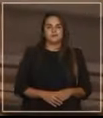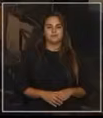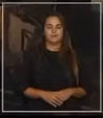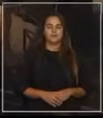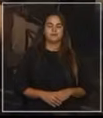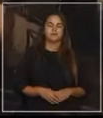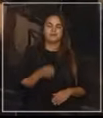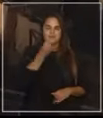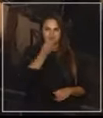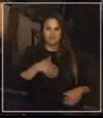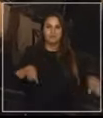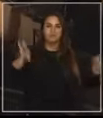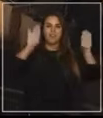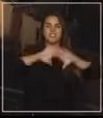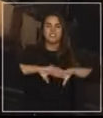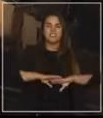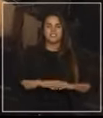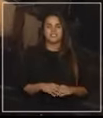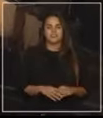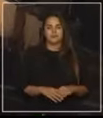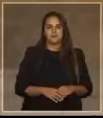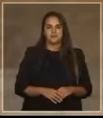Buenas noches,